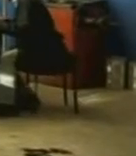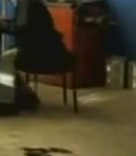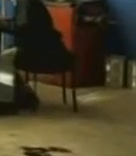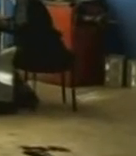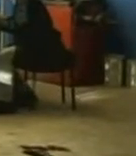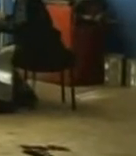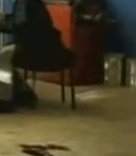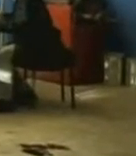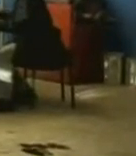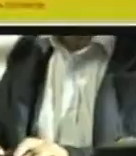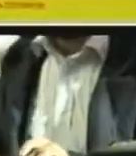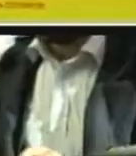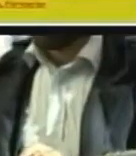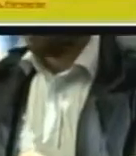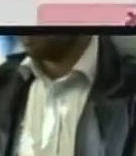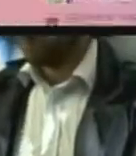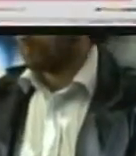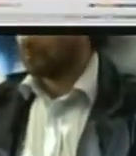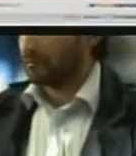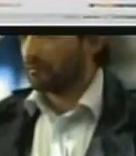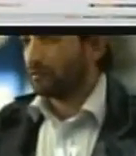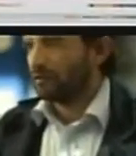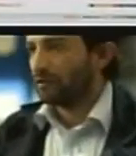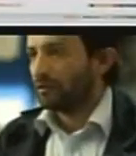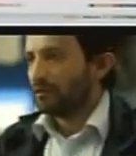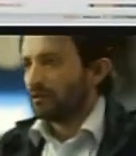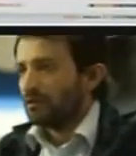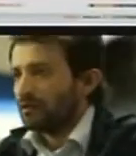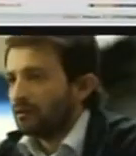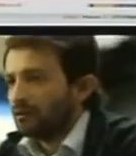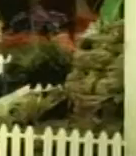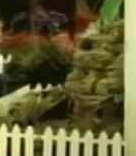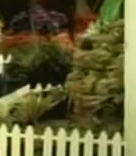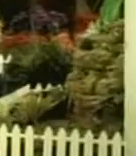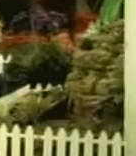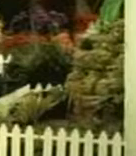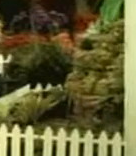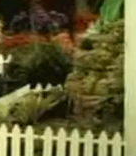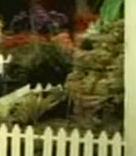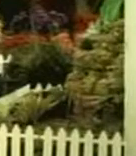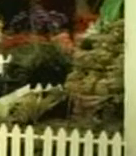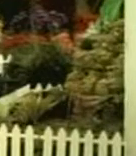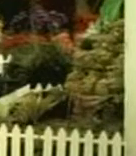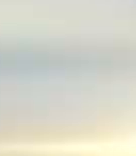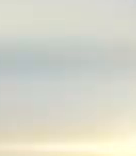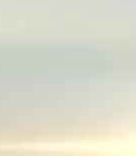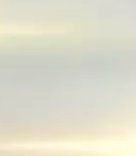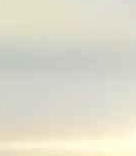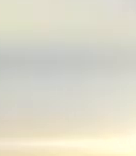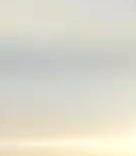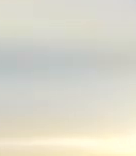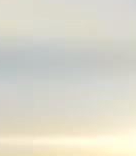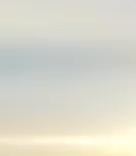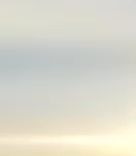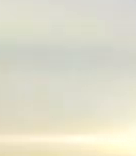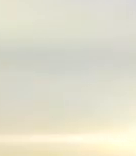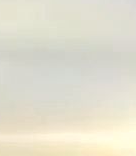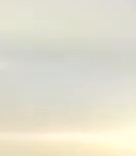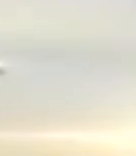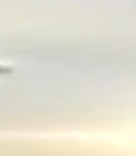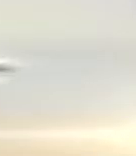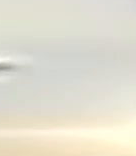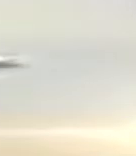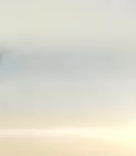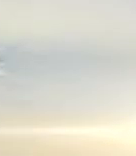Hoy en día, en cualquier lugar donde estés, tienes a la mano a los especialistas en búsquedas comerciales. Úsalos y encuentra lo que necesitas. Guías